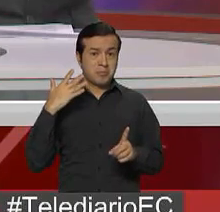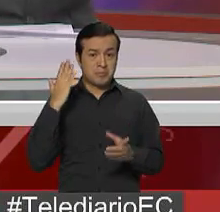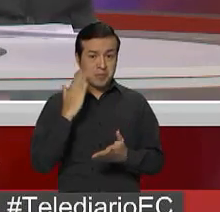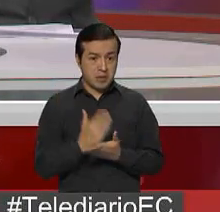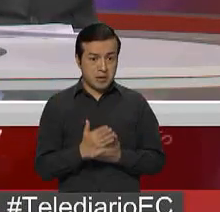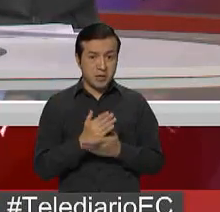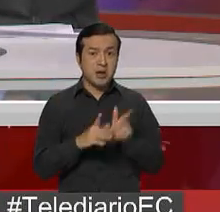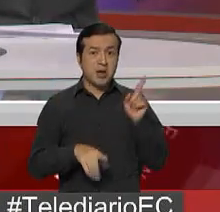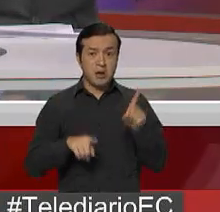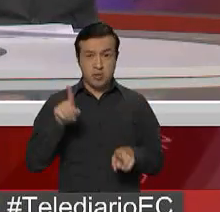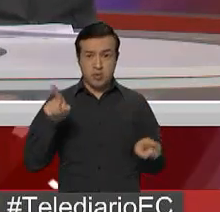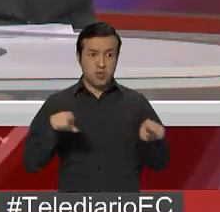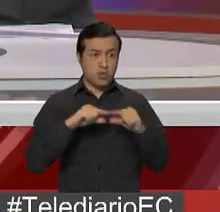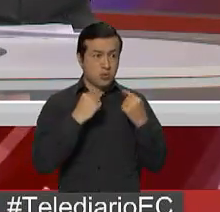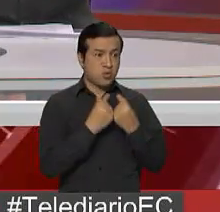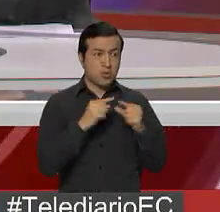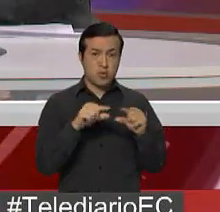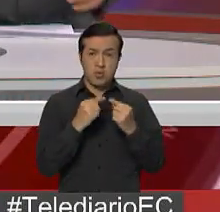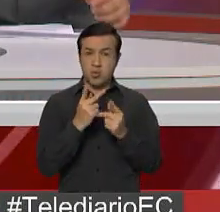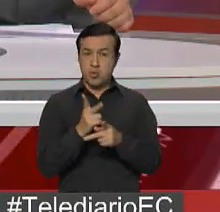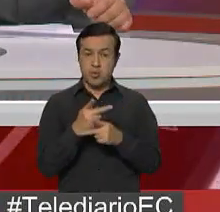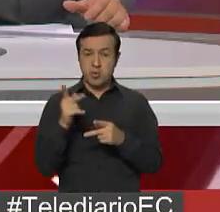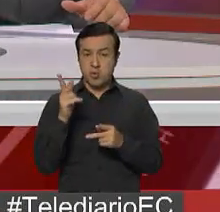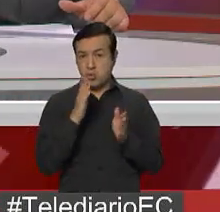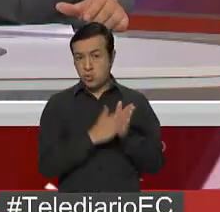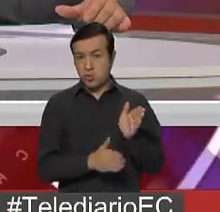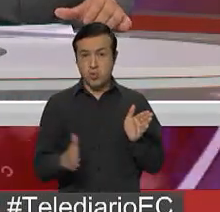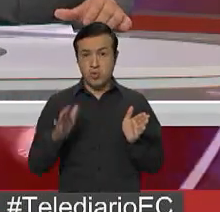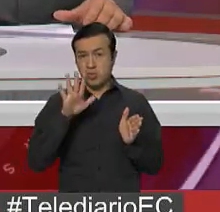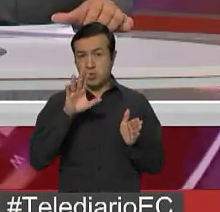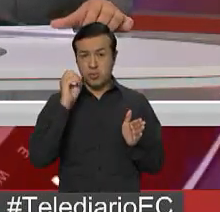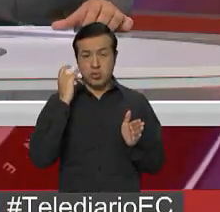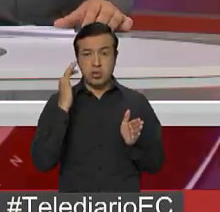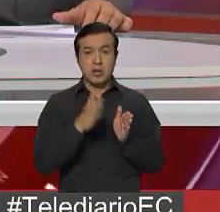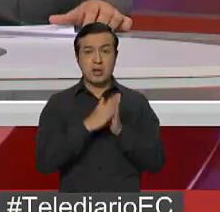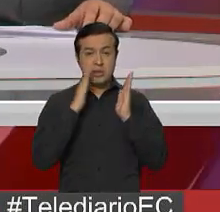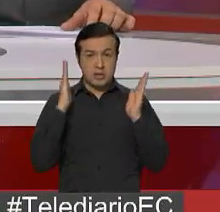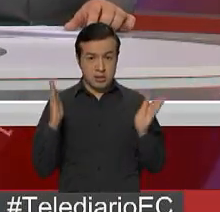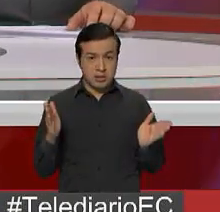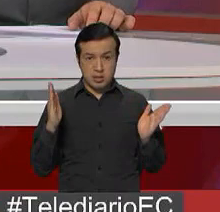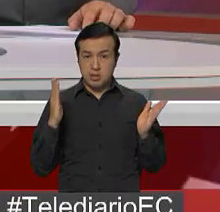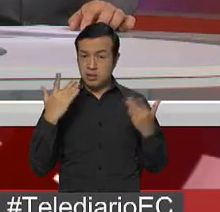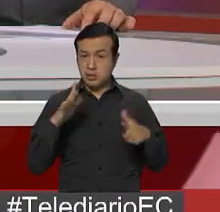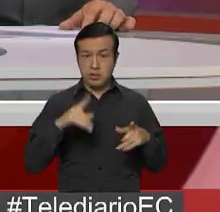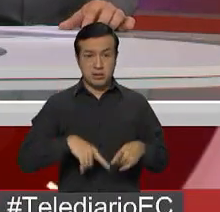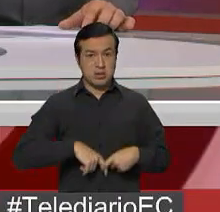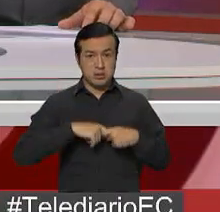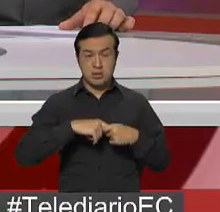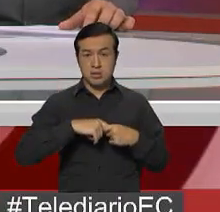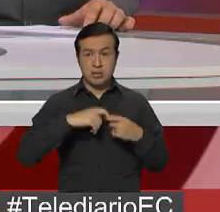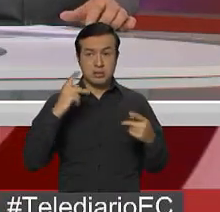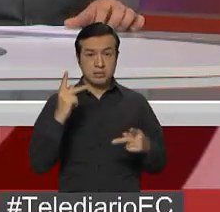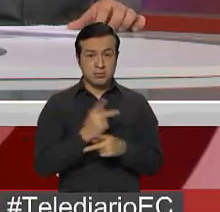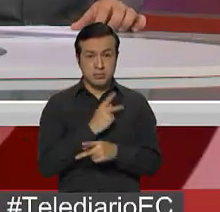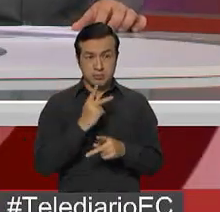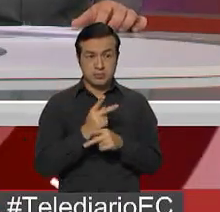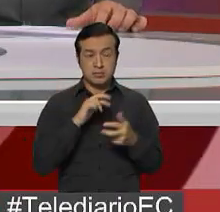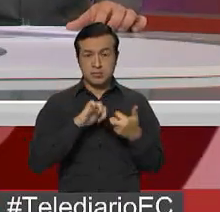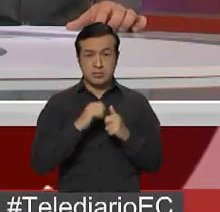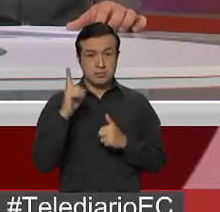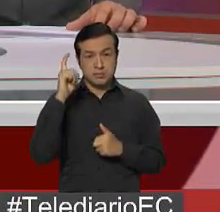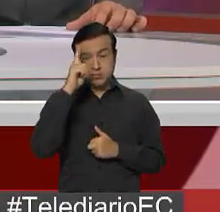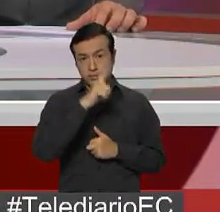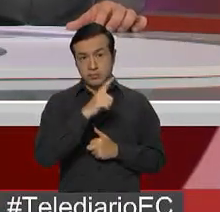cierto sector productivo del país durante estos casi 50 días de pandemia y de medidas restrictivas que están rigiendo